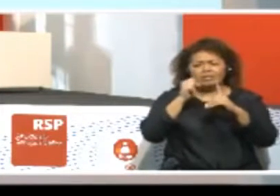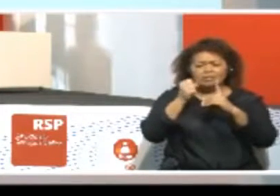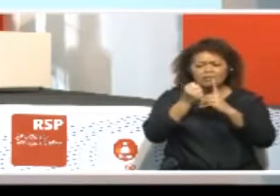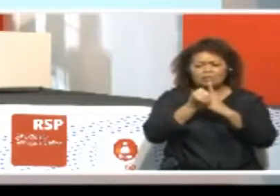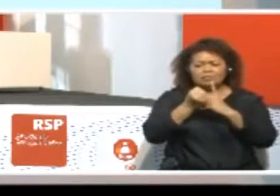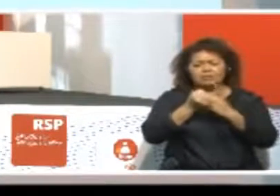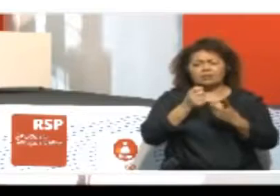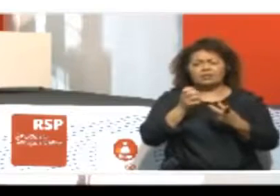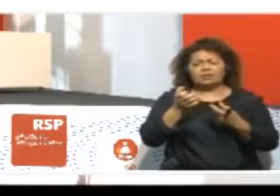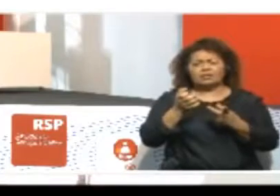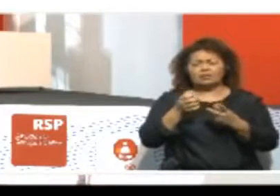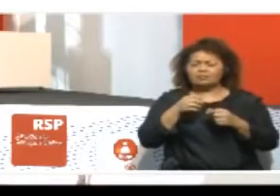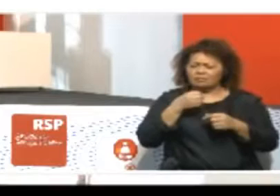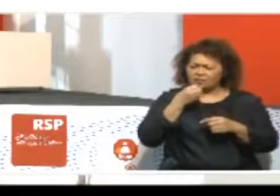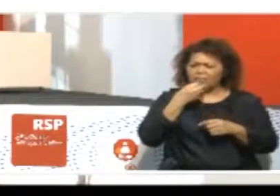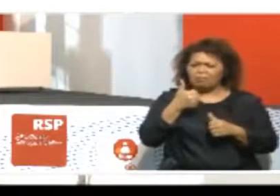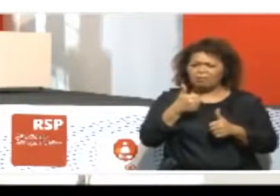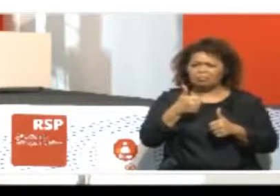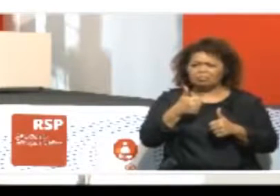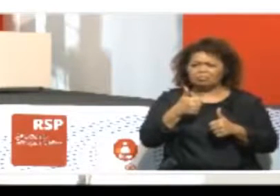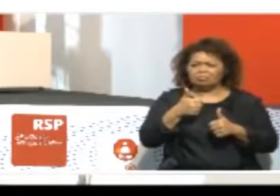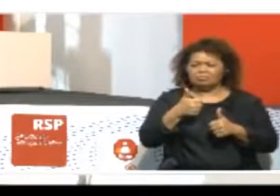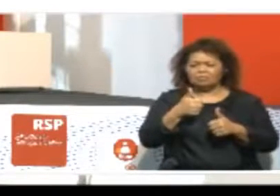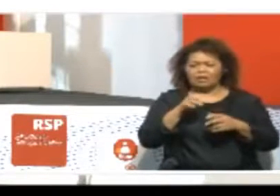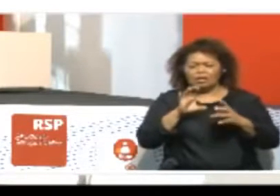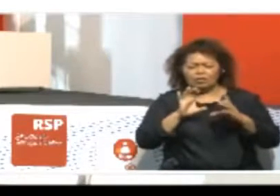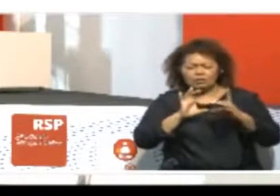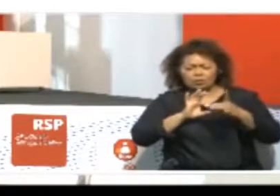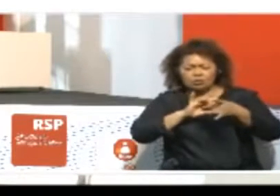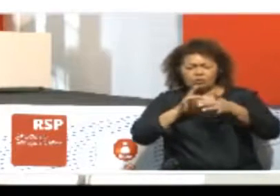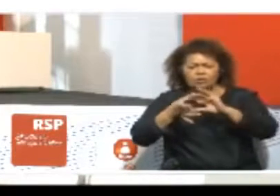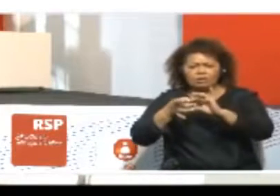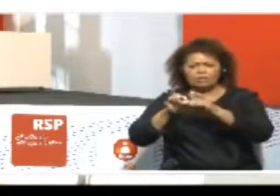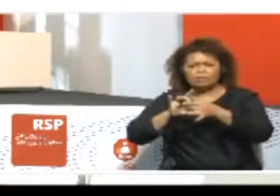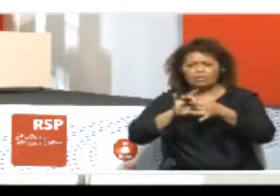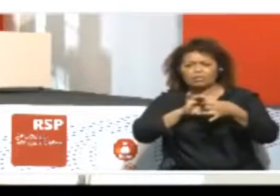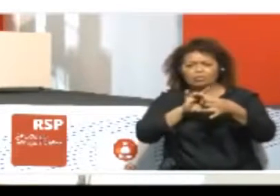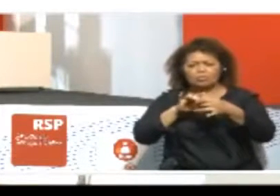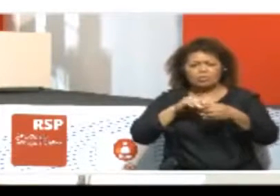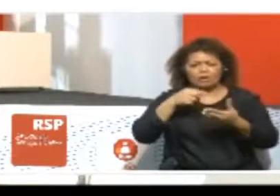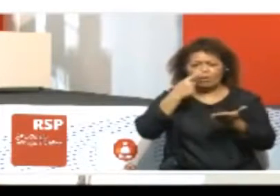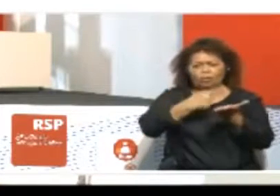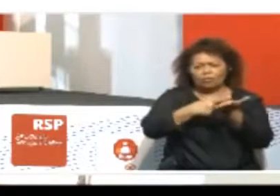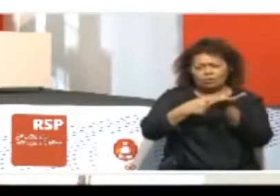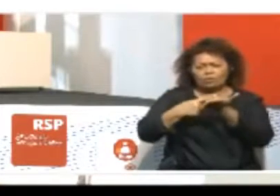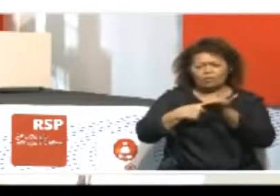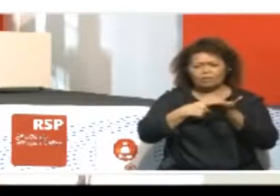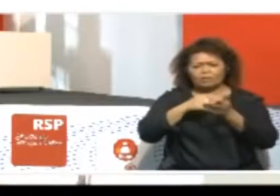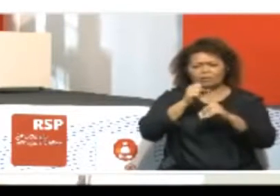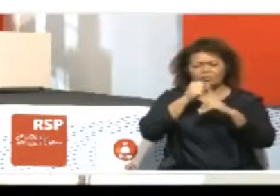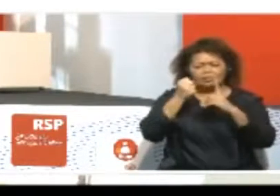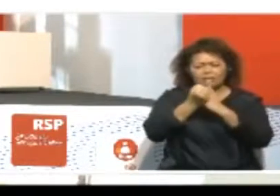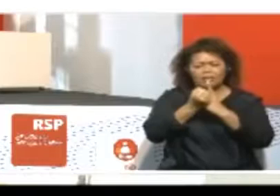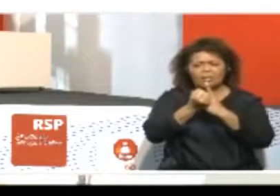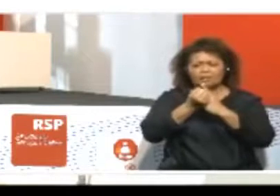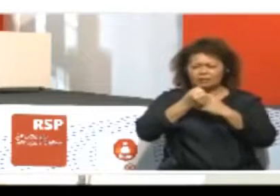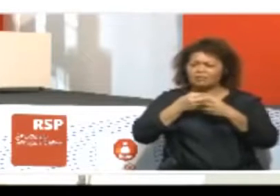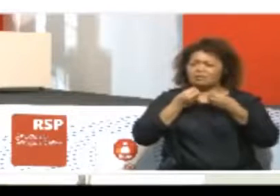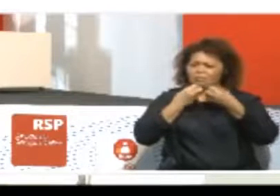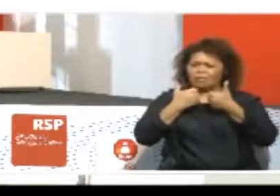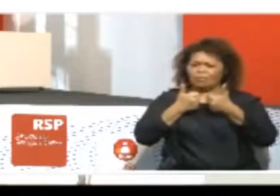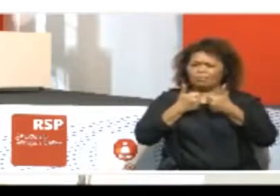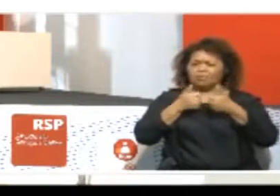se esperaría, ellos incluso estarían dispuestos a delegarle finanzas o parte